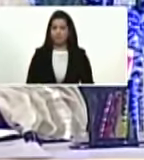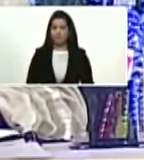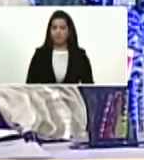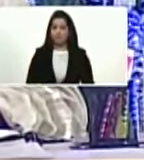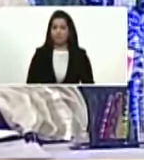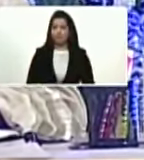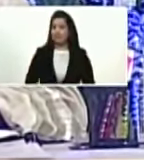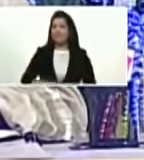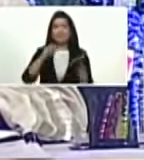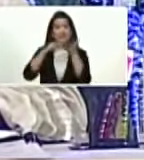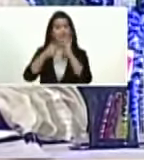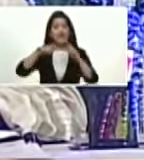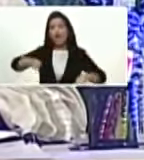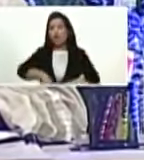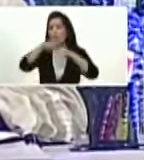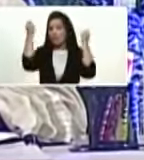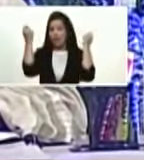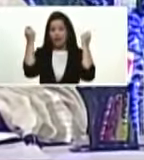Es